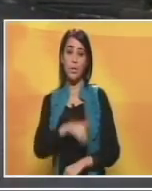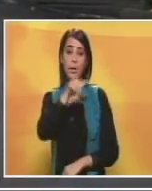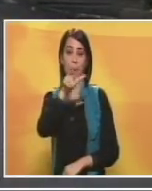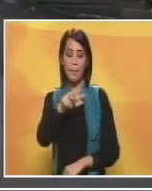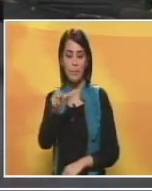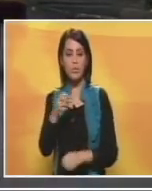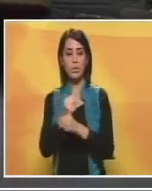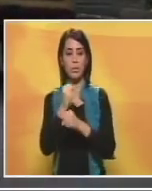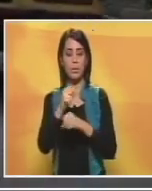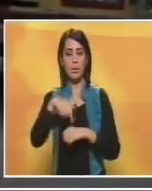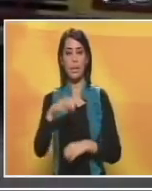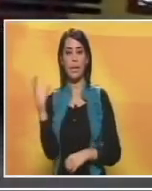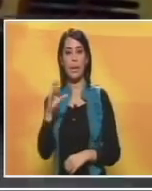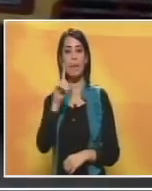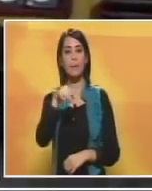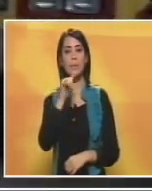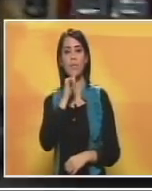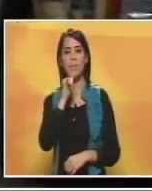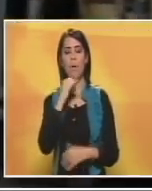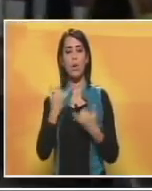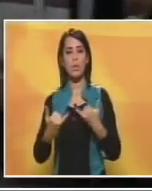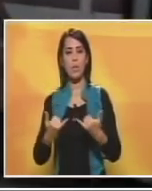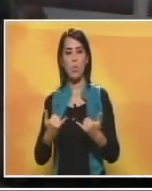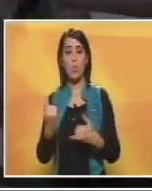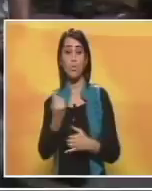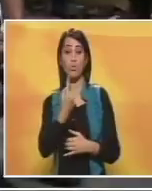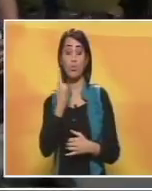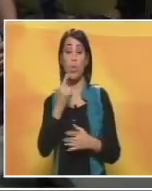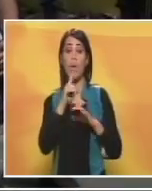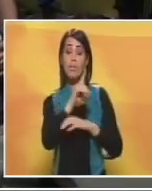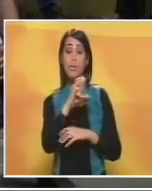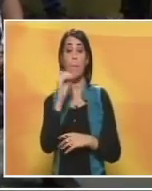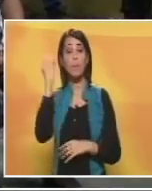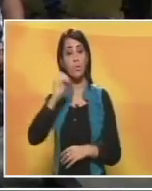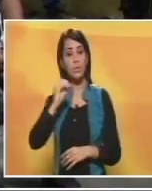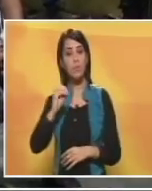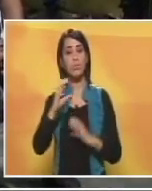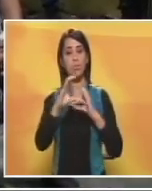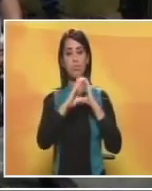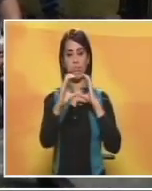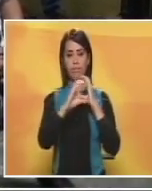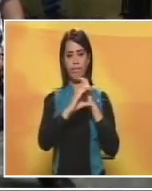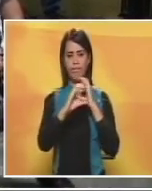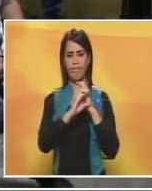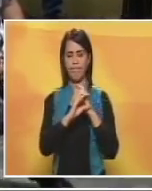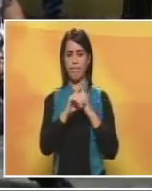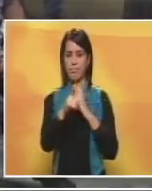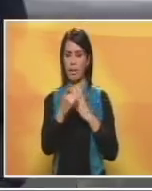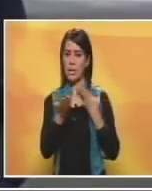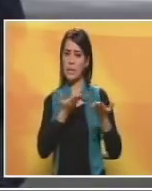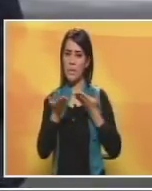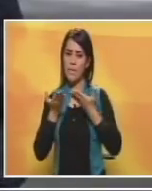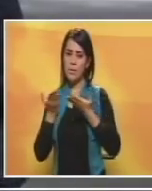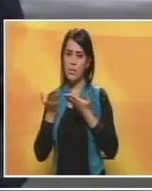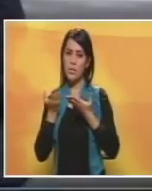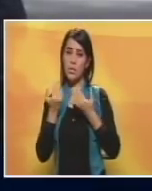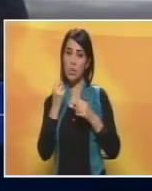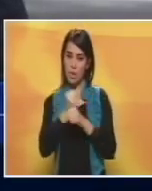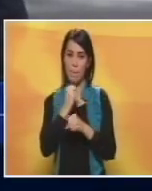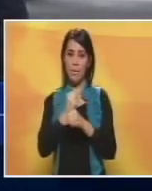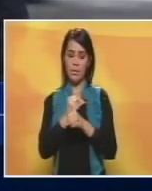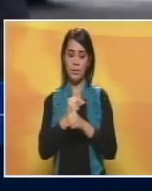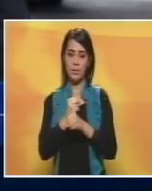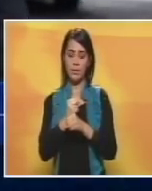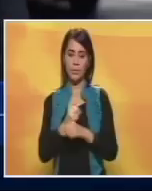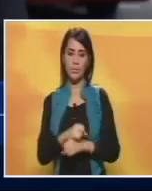de Caracas también reiteraron que en la actualidad solo el 10% de los vehículos de este servicio están operativos.